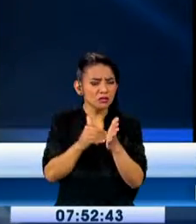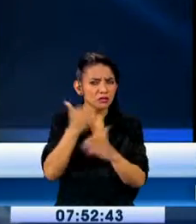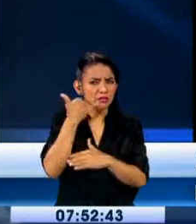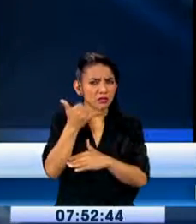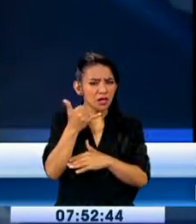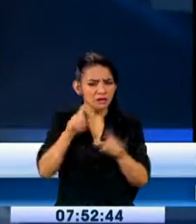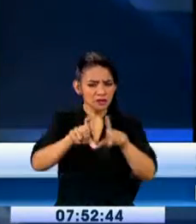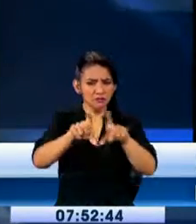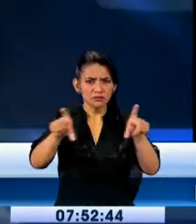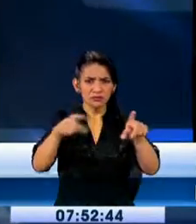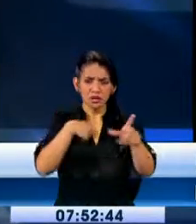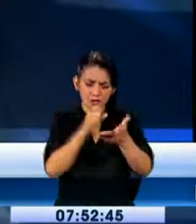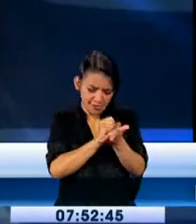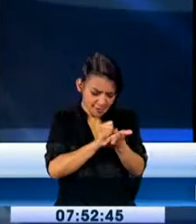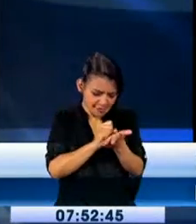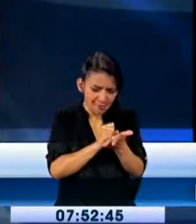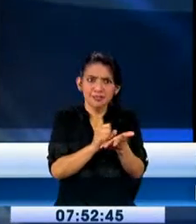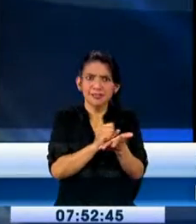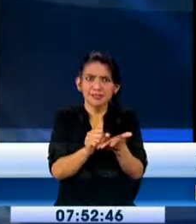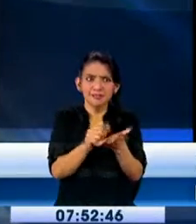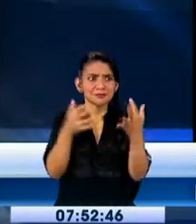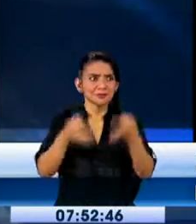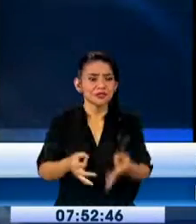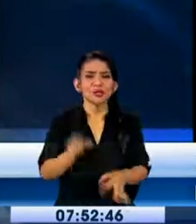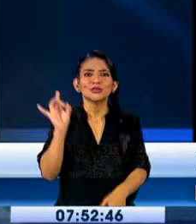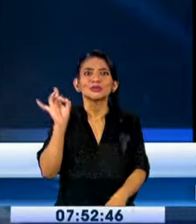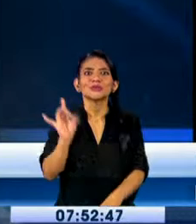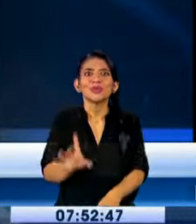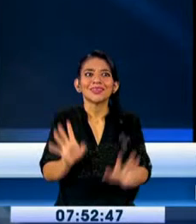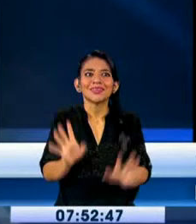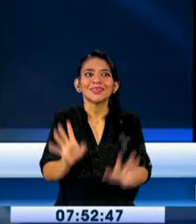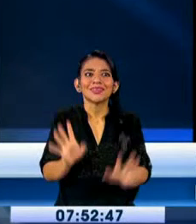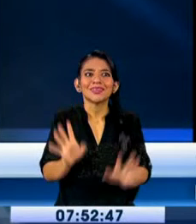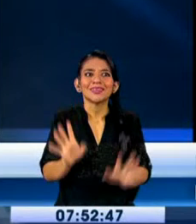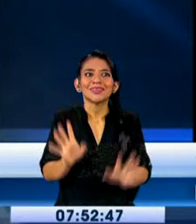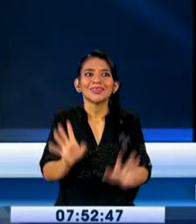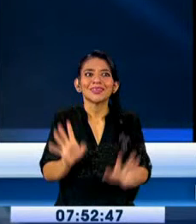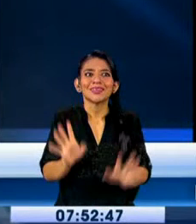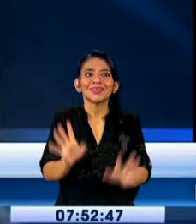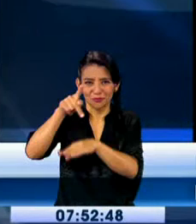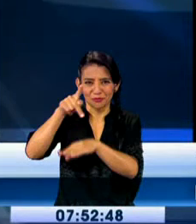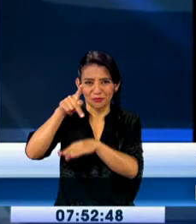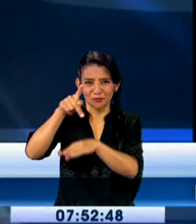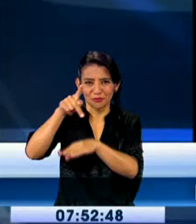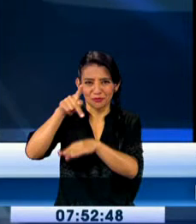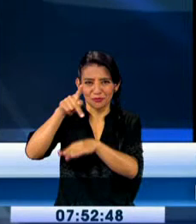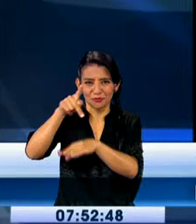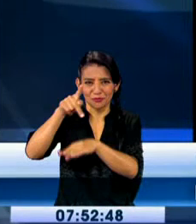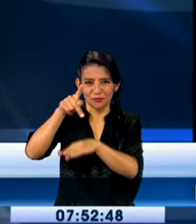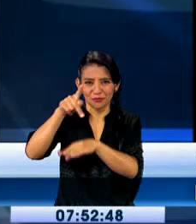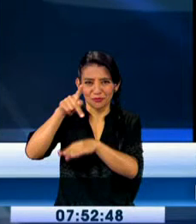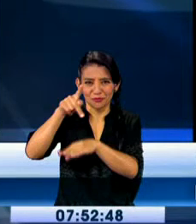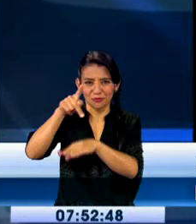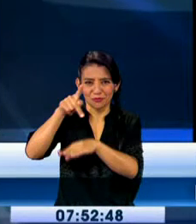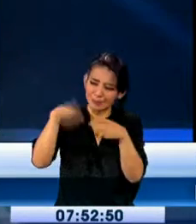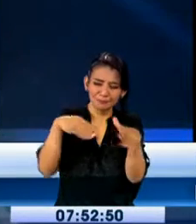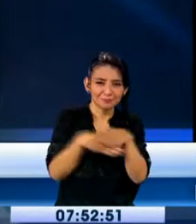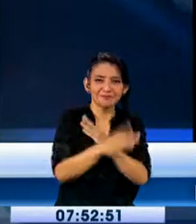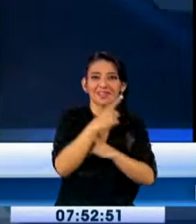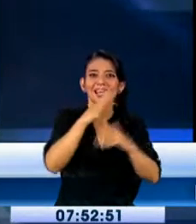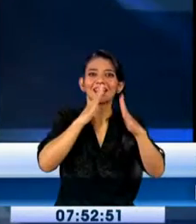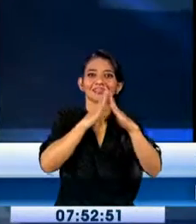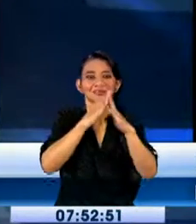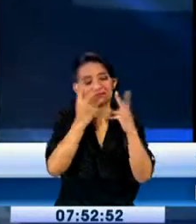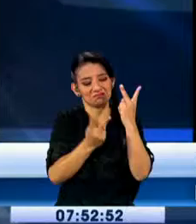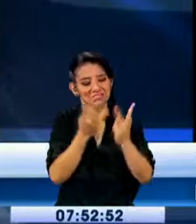anotar. Anoté el teléfono, tuve la suerte. Luego vinieron dos profesionales que trabajan en la fundación a visitarle a la señora.